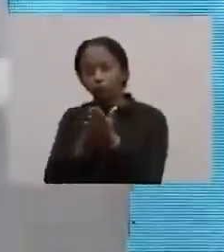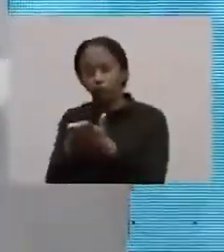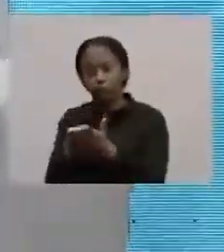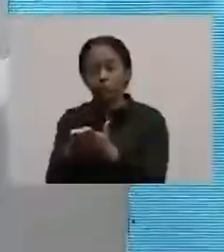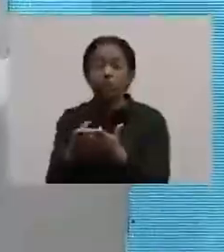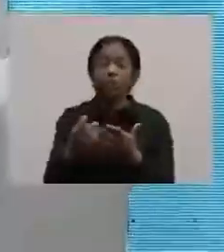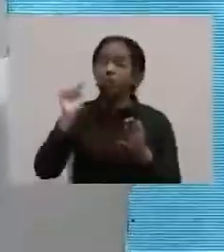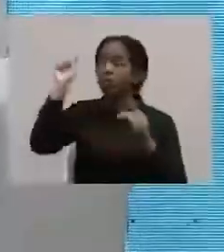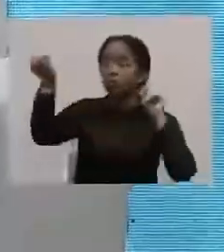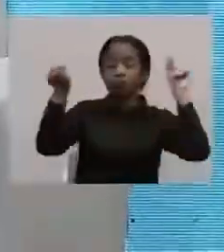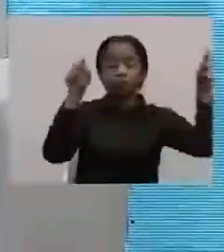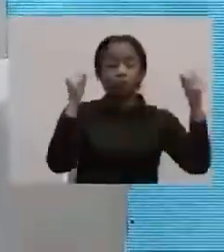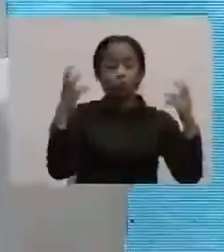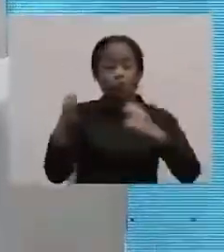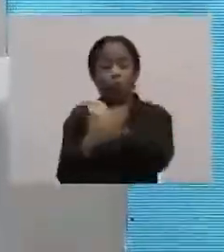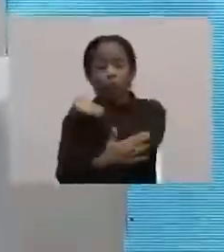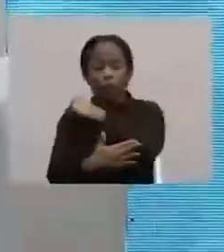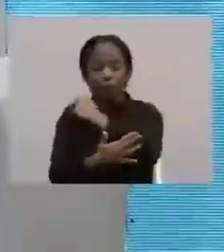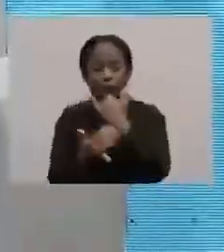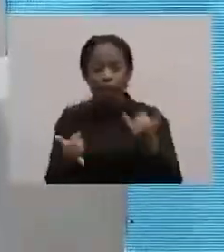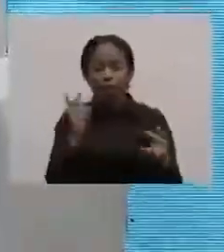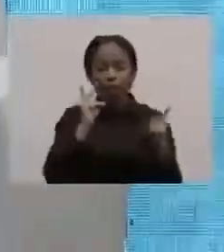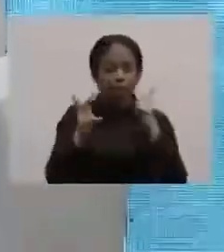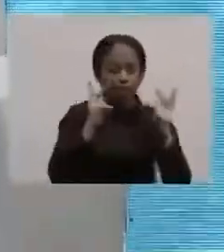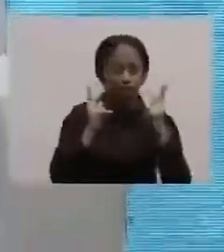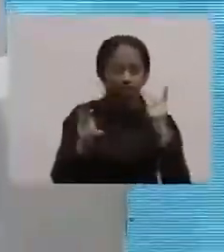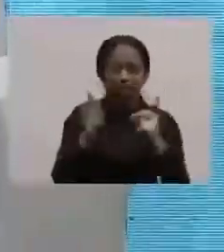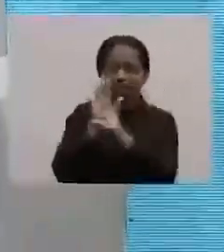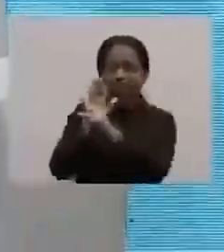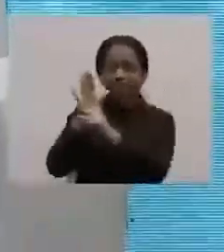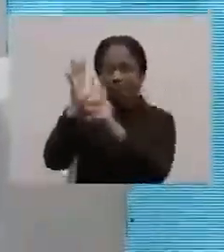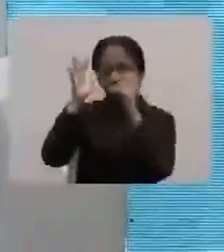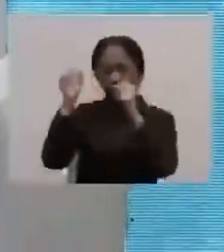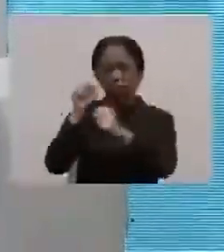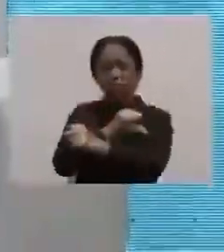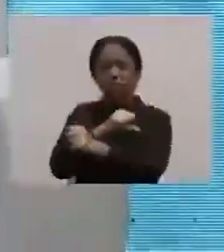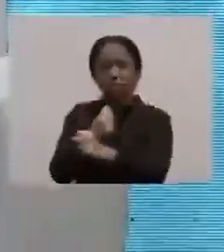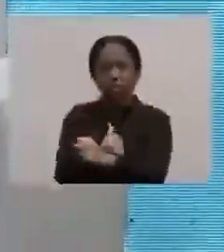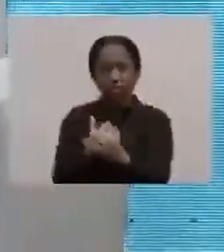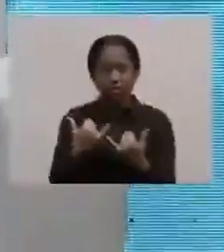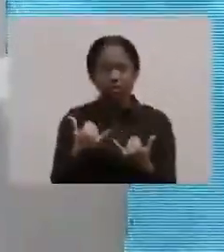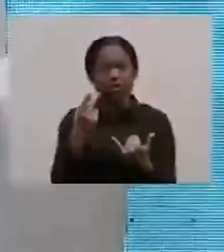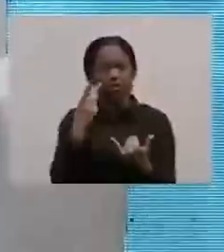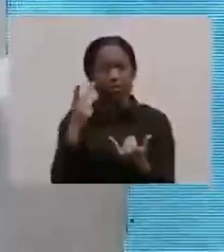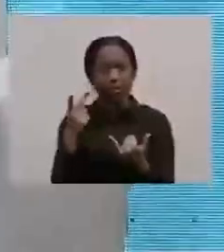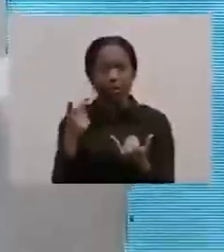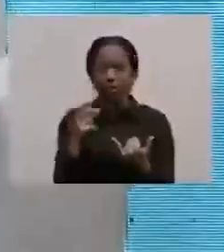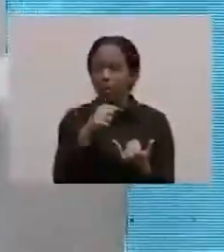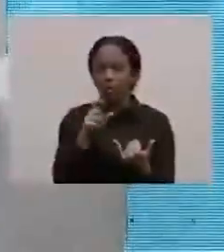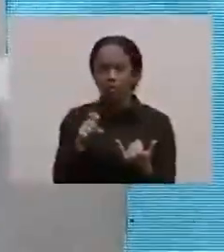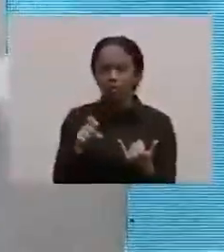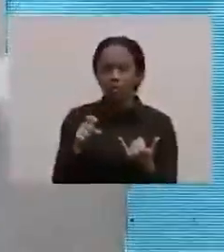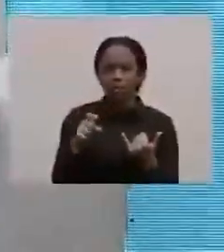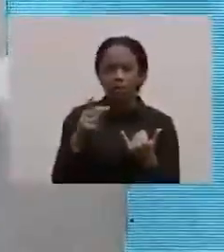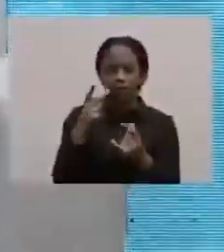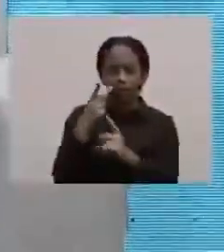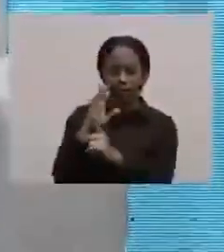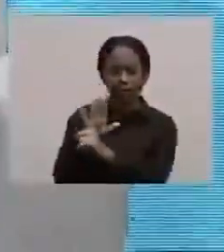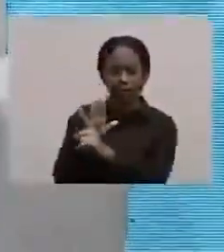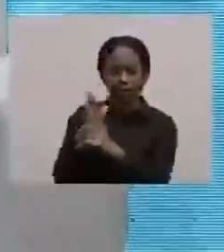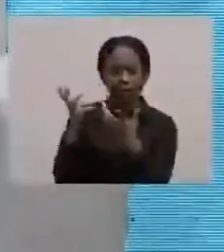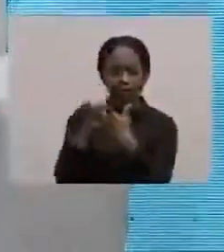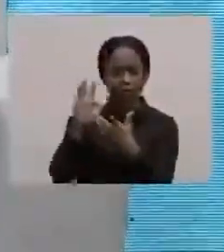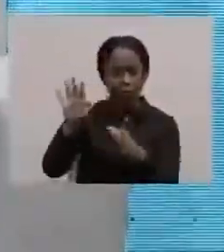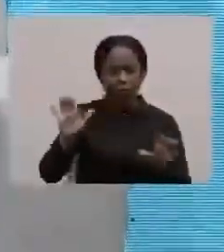países están mirando incluso el tipo de presidente y de autoridades que están escogiendo, que no necesariamente tiene que ver ni con lo que